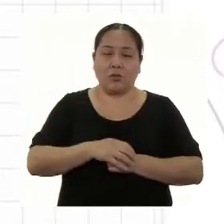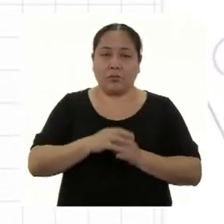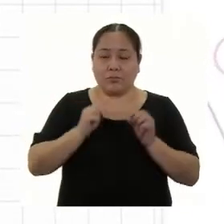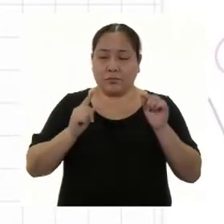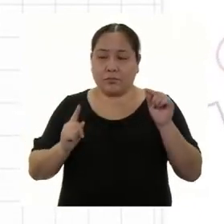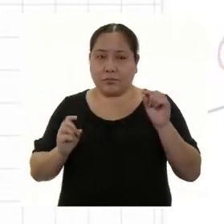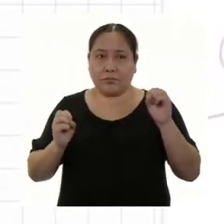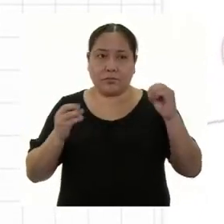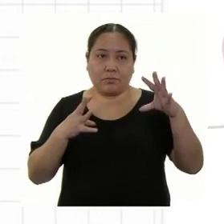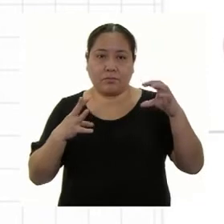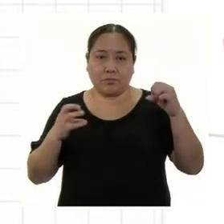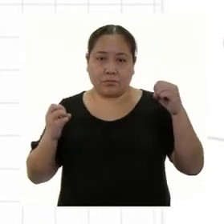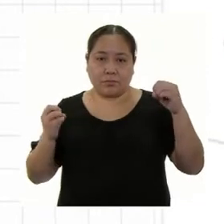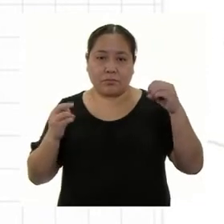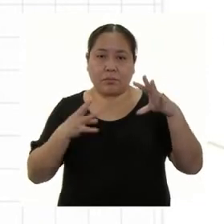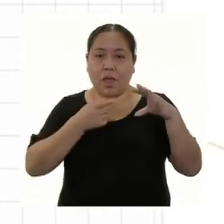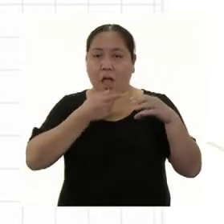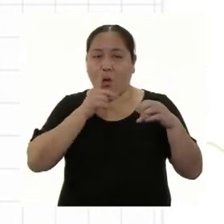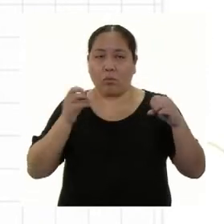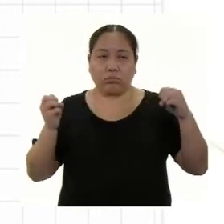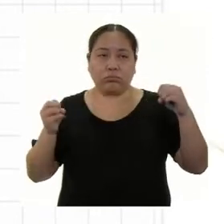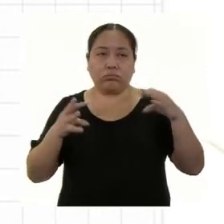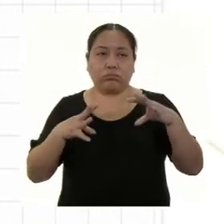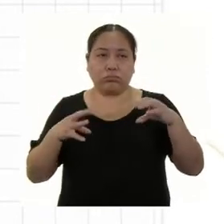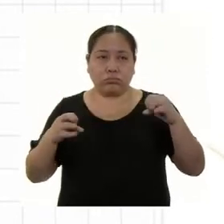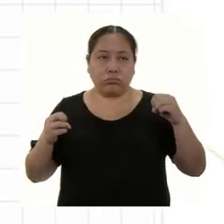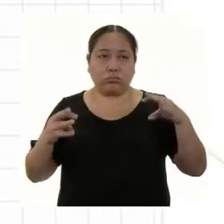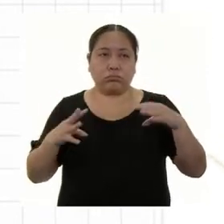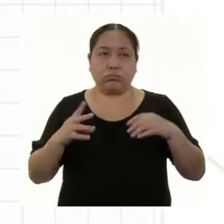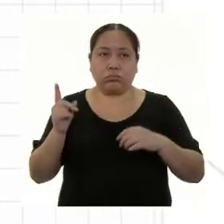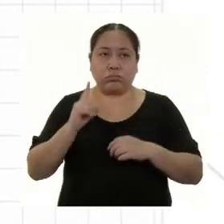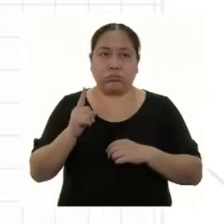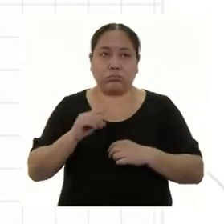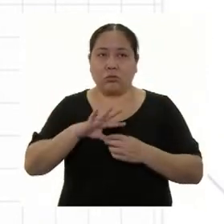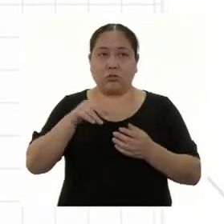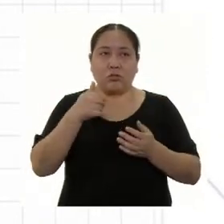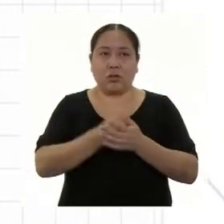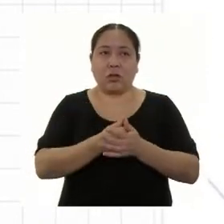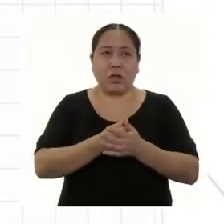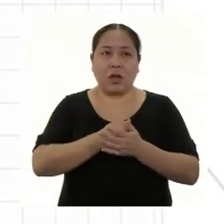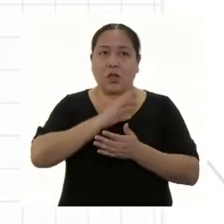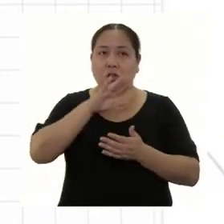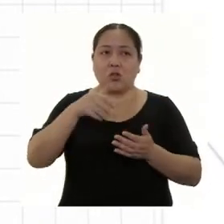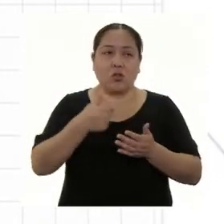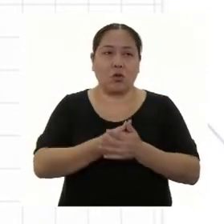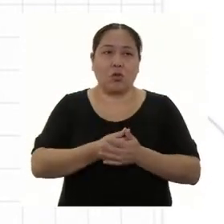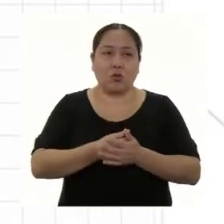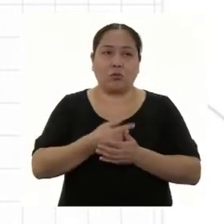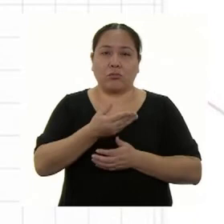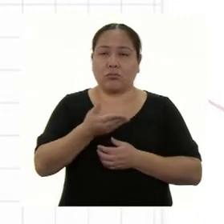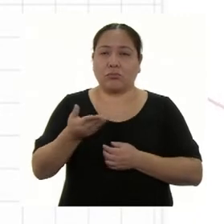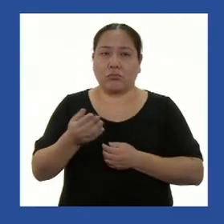los dos aspersores, observamos que no llega a todo el cultivo.